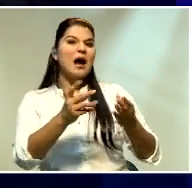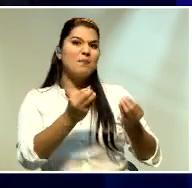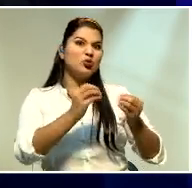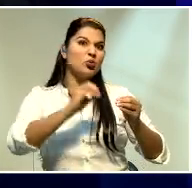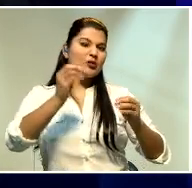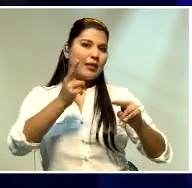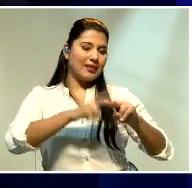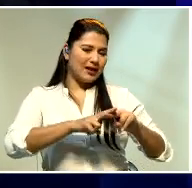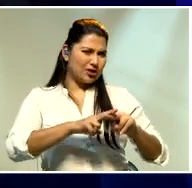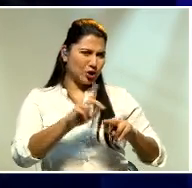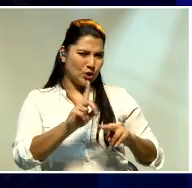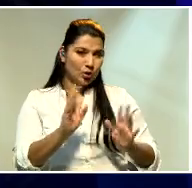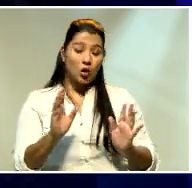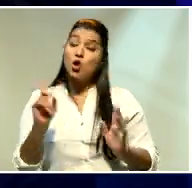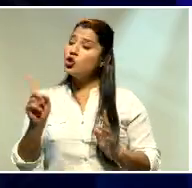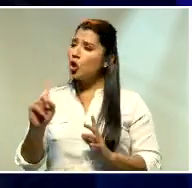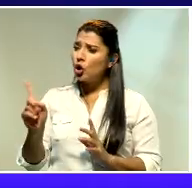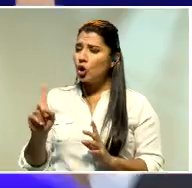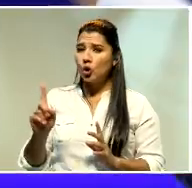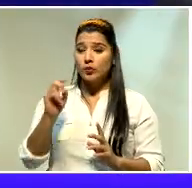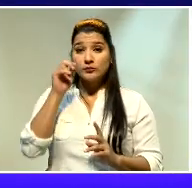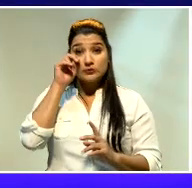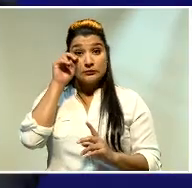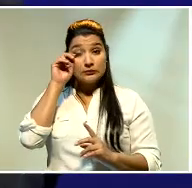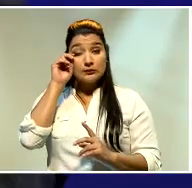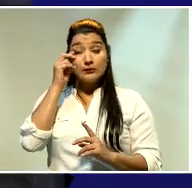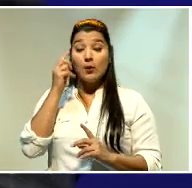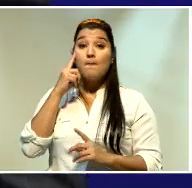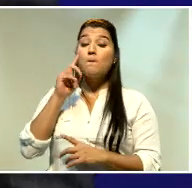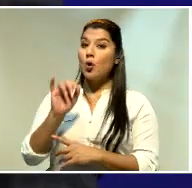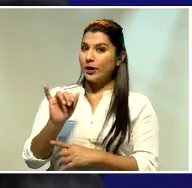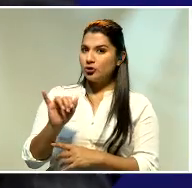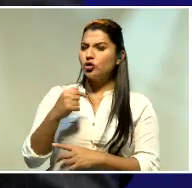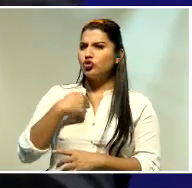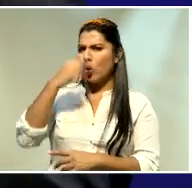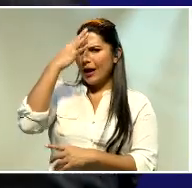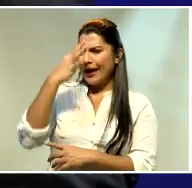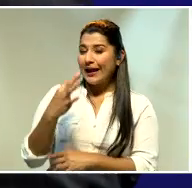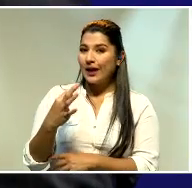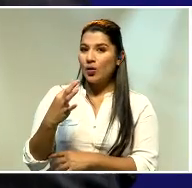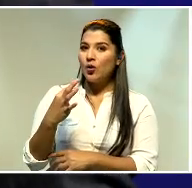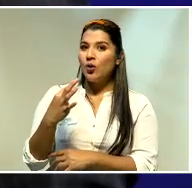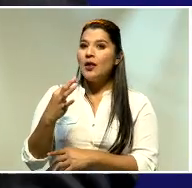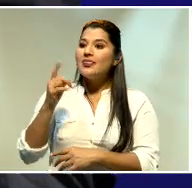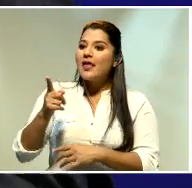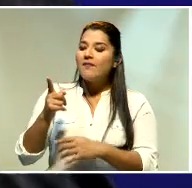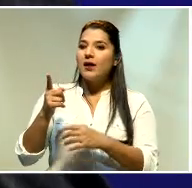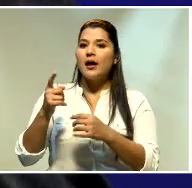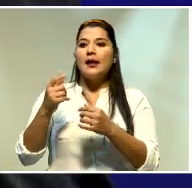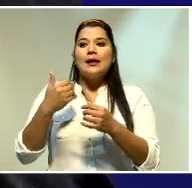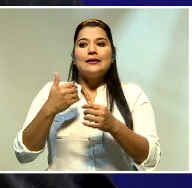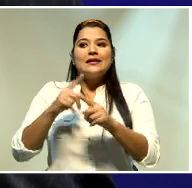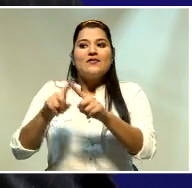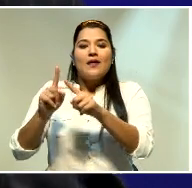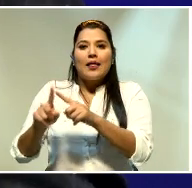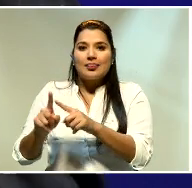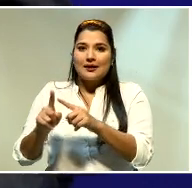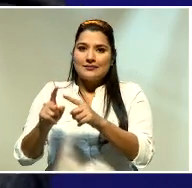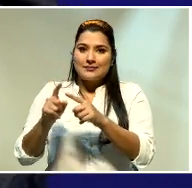sea o la por garrotera eso, o nada. Casualmente por eso yo creo que es un compendio de medidas. La educación